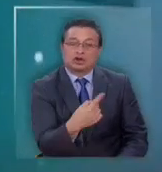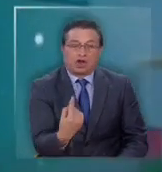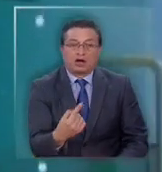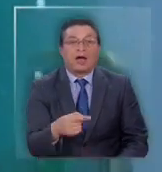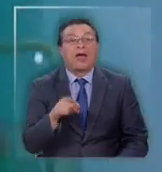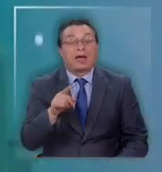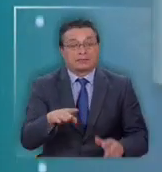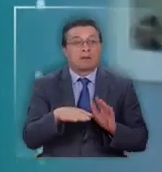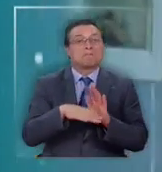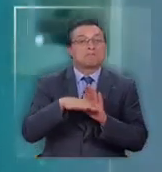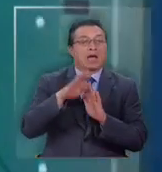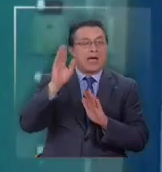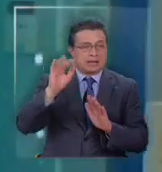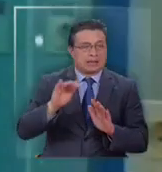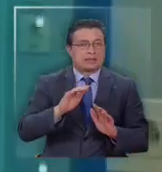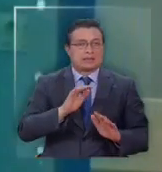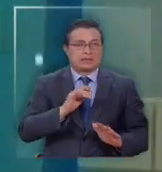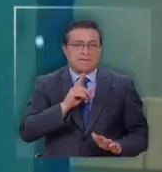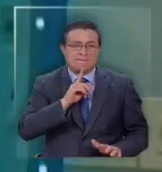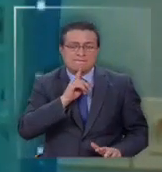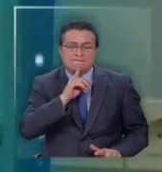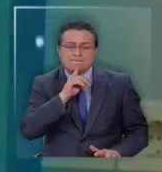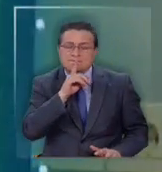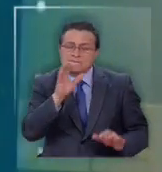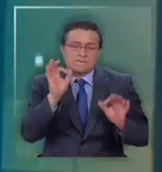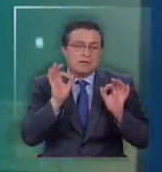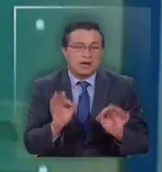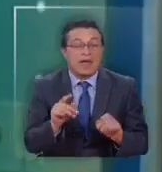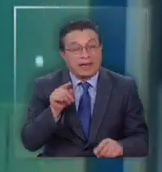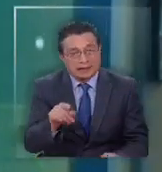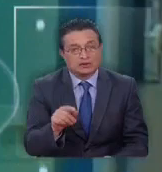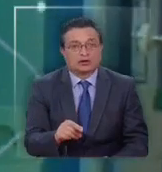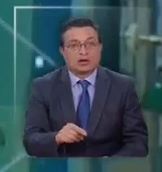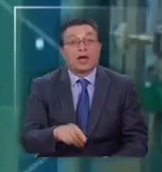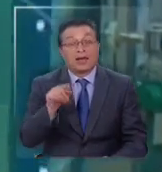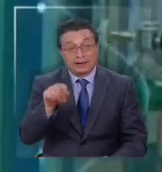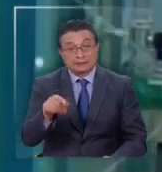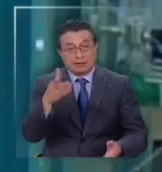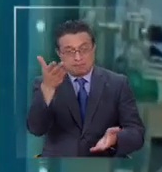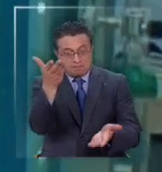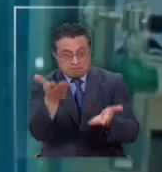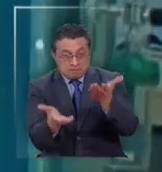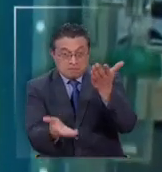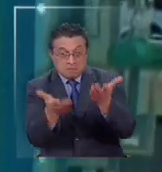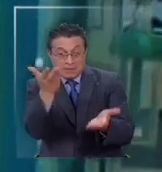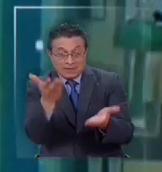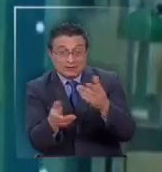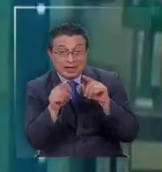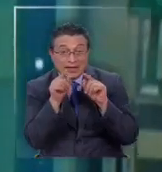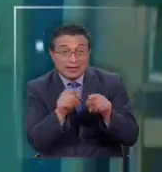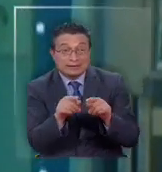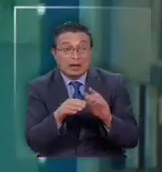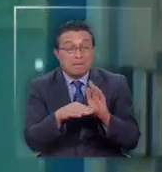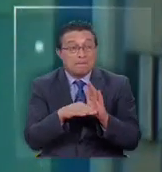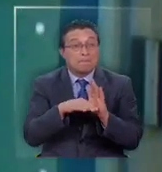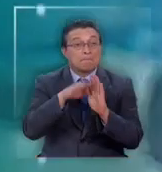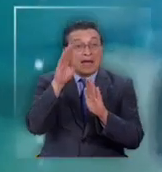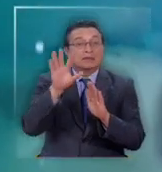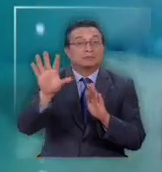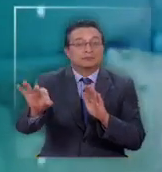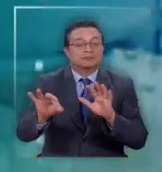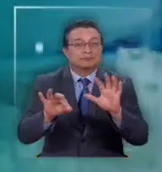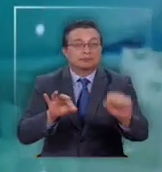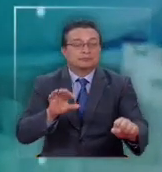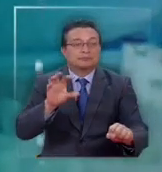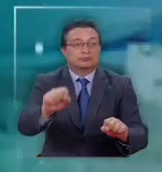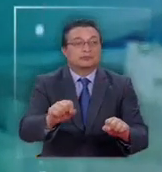ese es el marco estándar y eso que lo que va a implicar que vamos a tener una una medición de más infectados